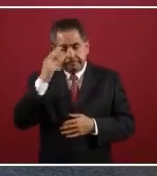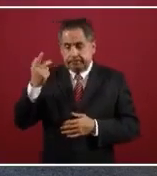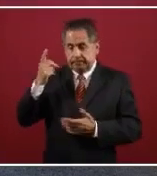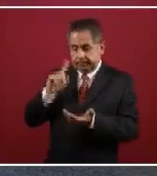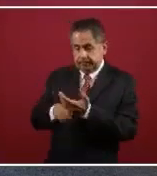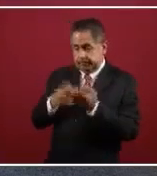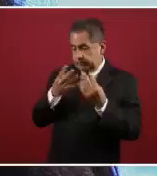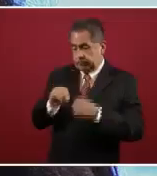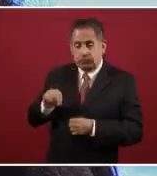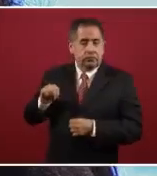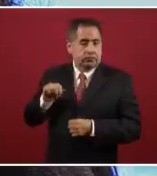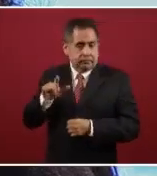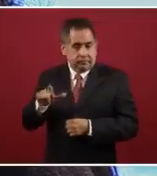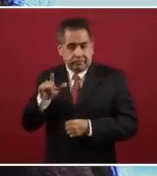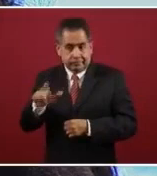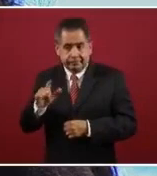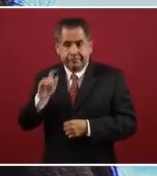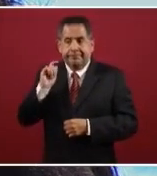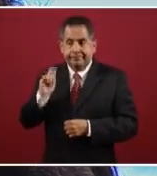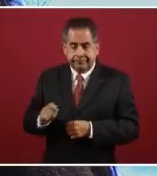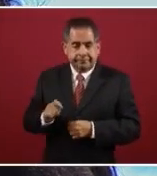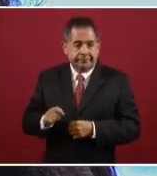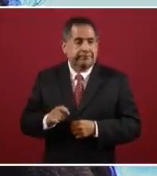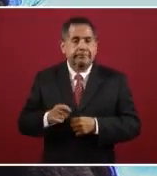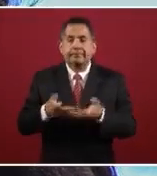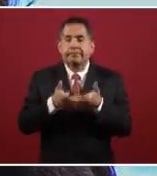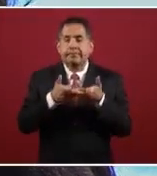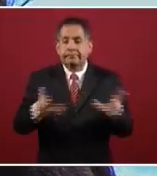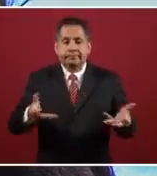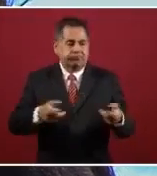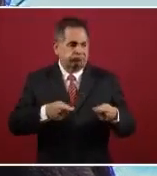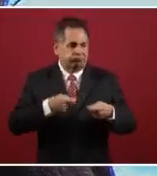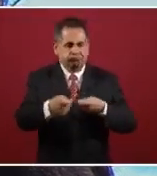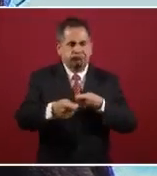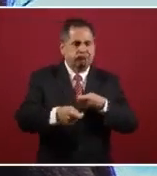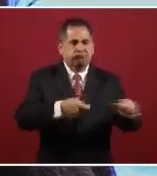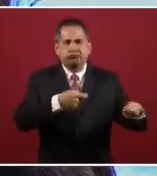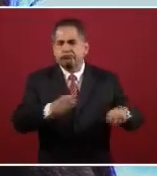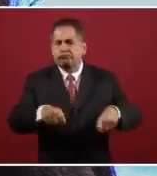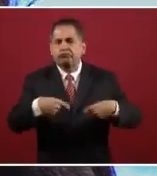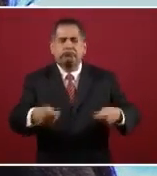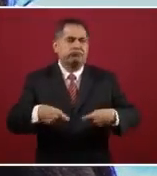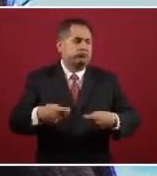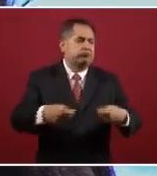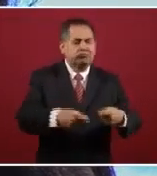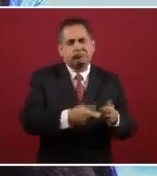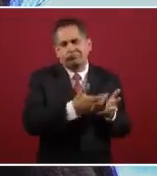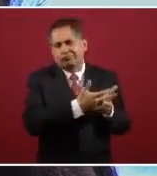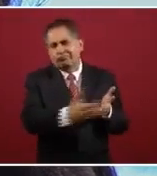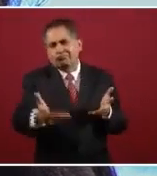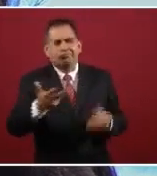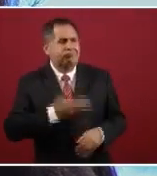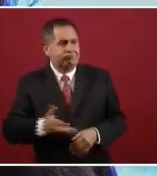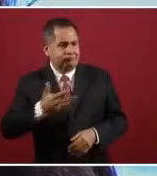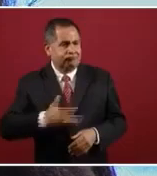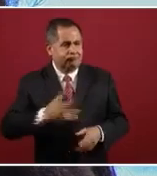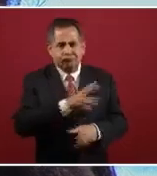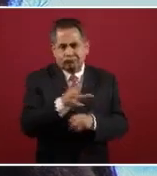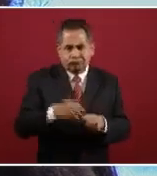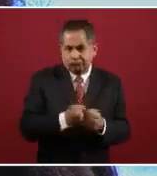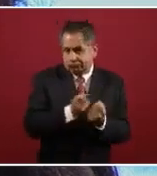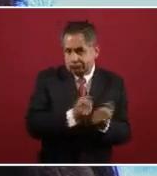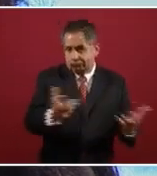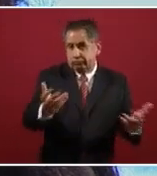1917 nuestro país tuvo el reparto agrario más grande del mundo y en ese sentido hacer un